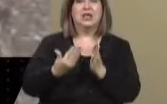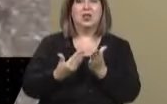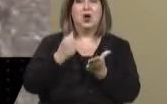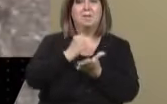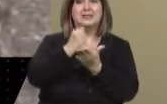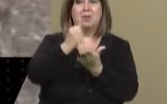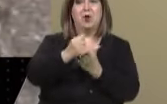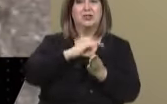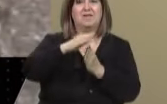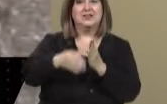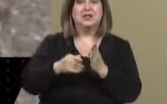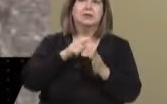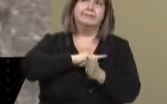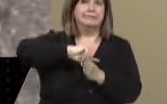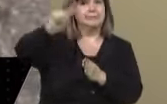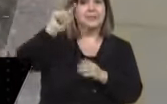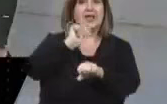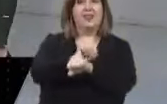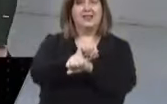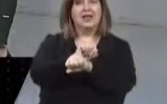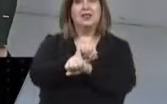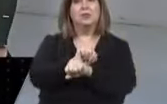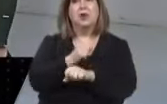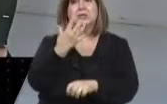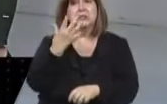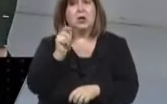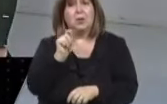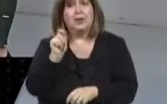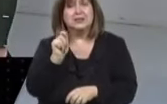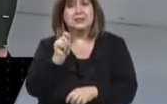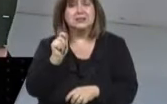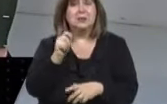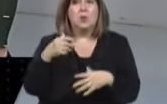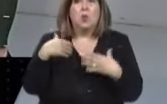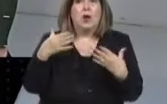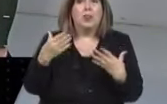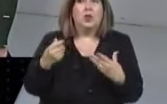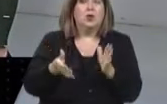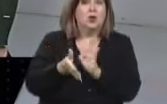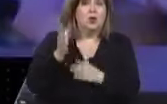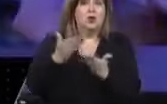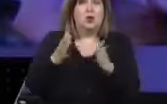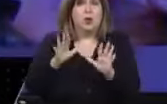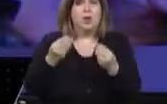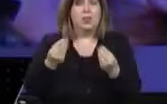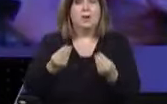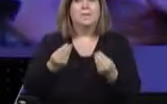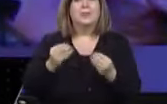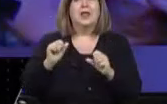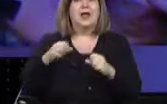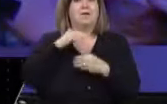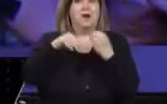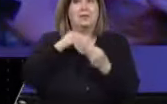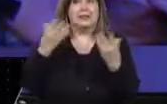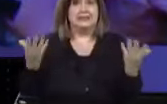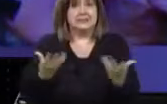de hecho Cancillería se maneja con la Embajada Argentina en Nigeria, no tiene representación directa en Mali. Entonces, fíjate vos la desesperación de la